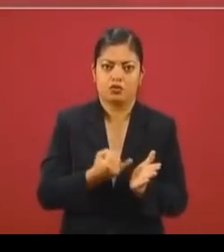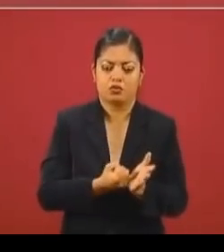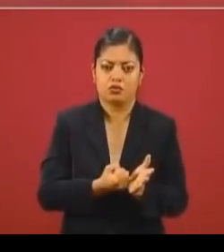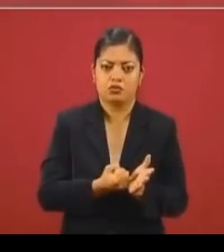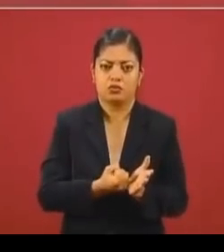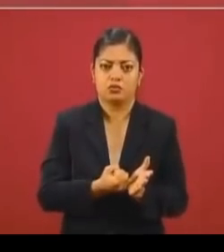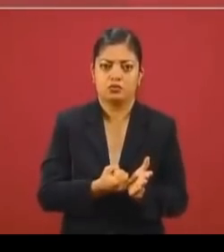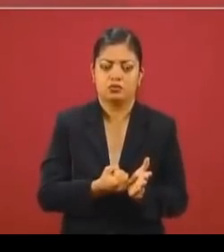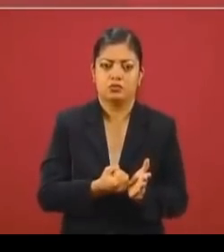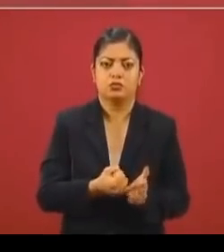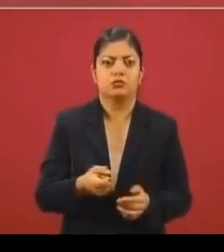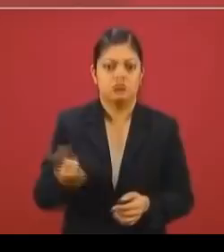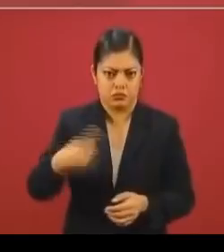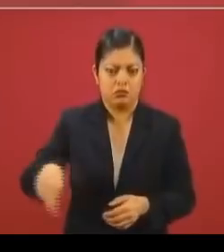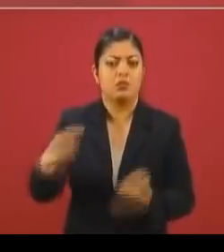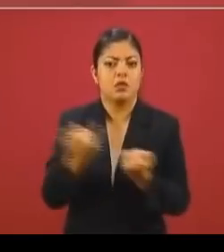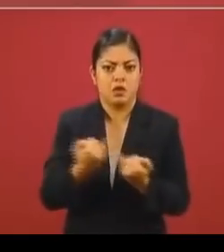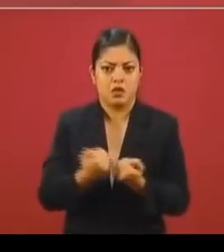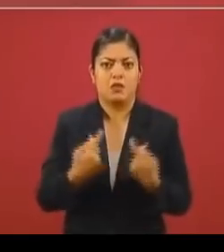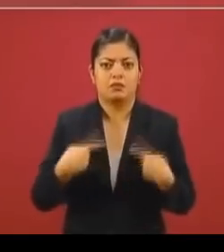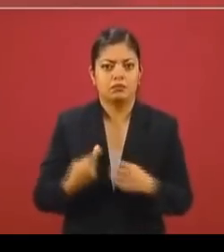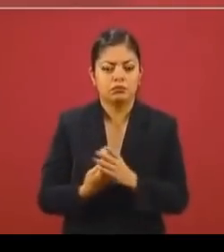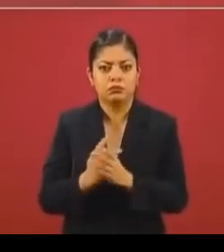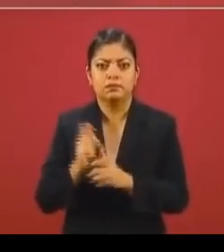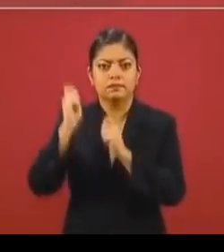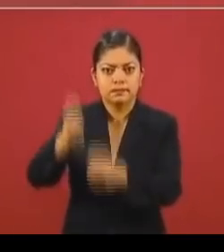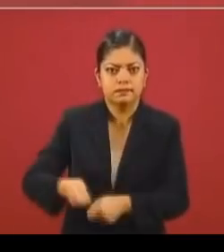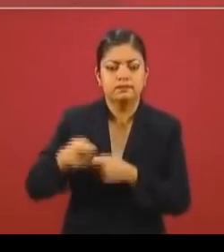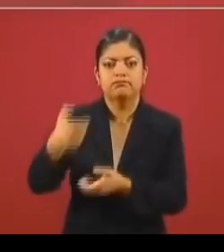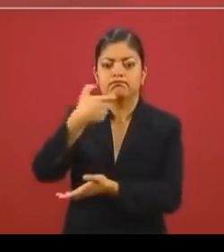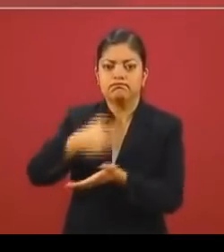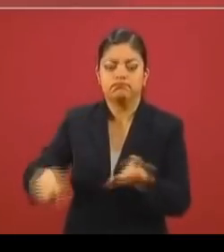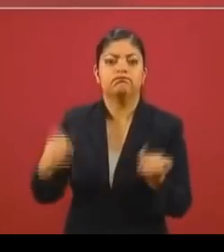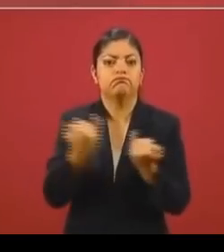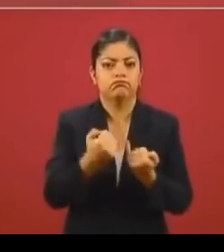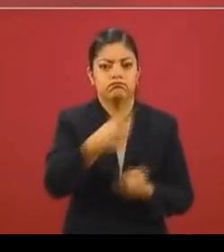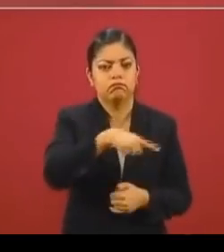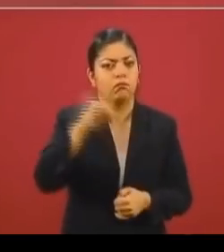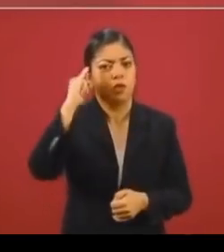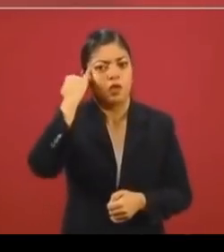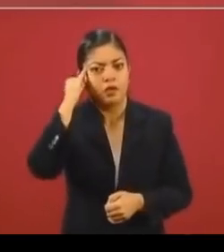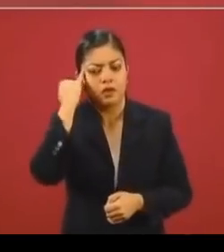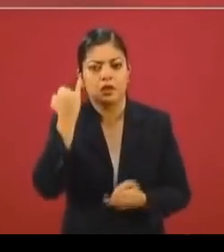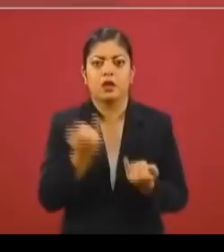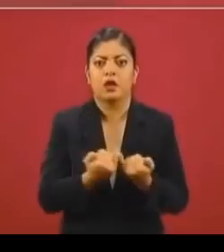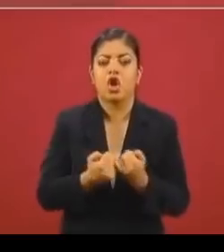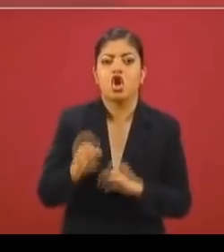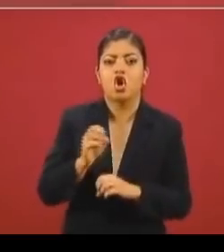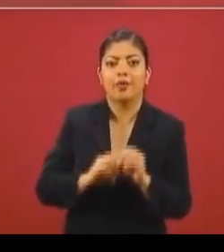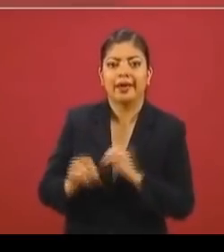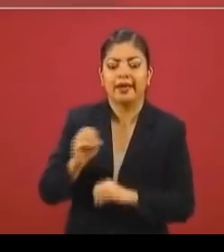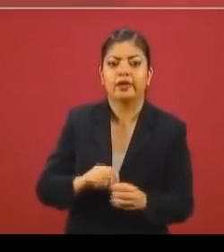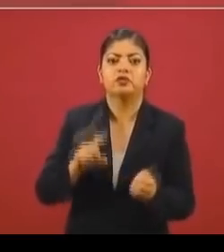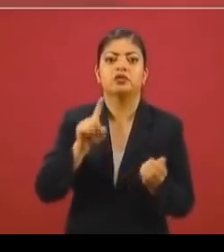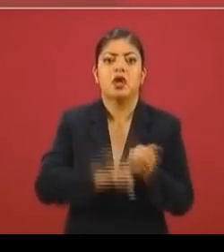los campesinos como lo hacen cuando compran una mercancía, los indígenas, los obreros, los integrantes de las